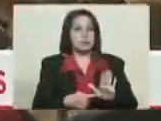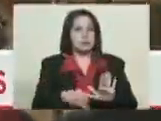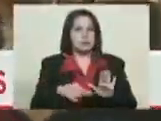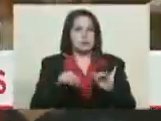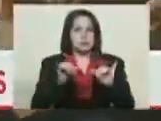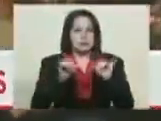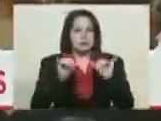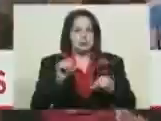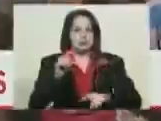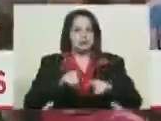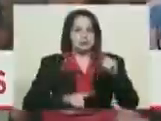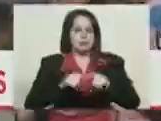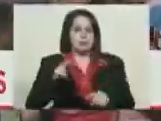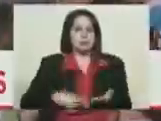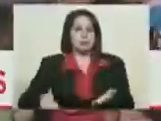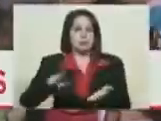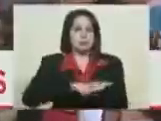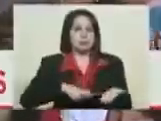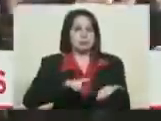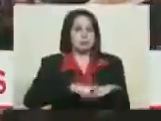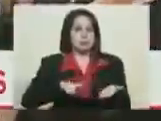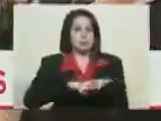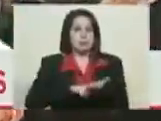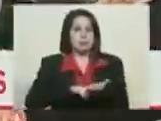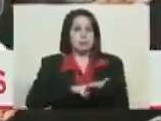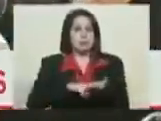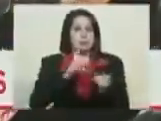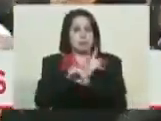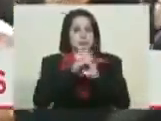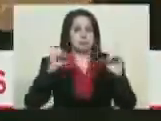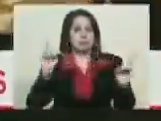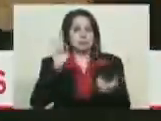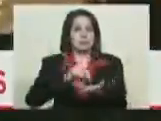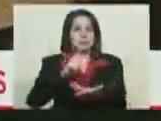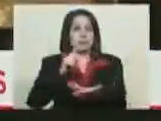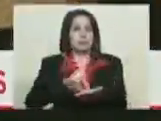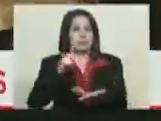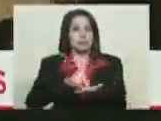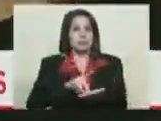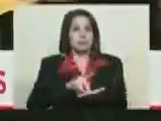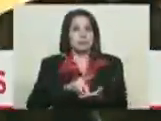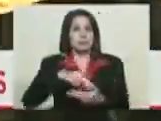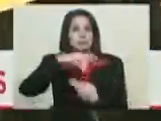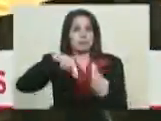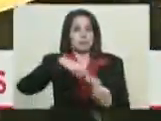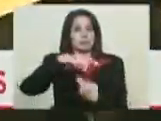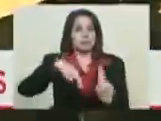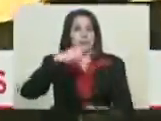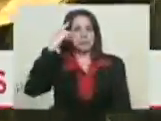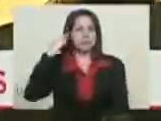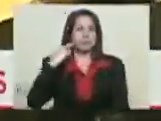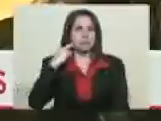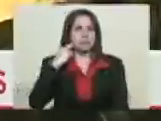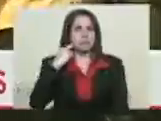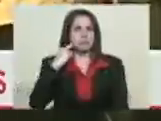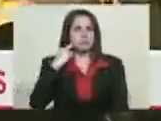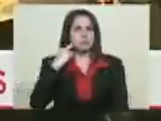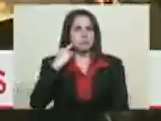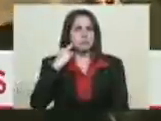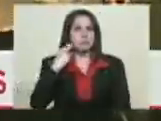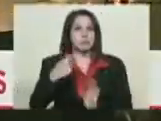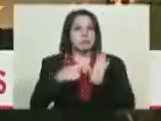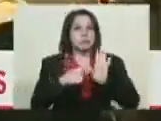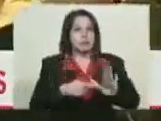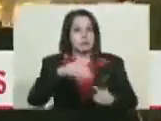manera se reafirma el carácter democrático participativo de la revolución bolivariana a través